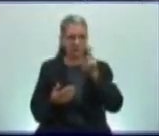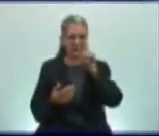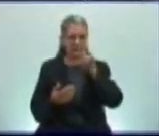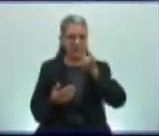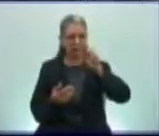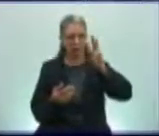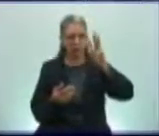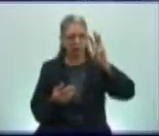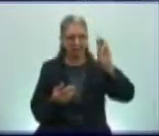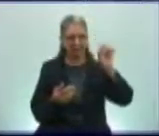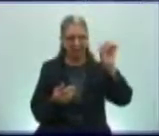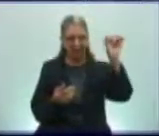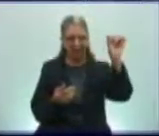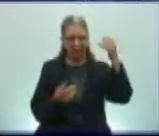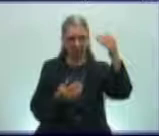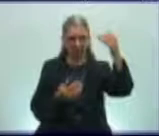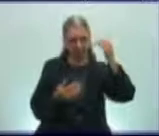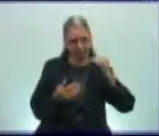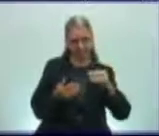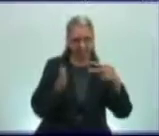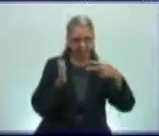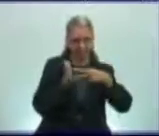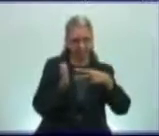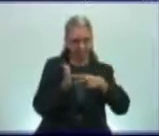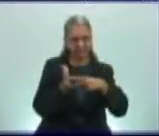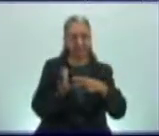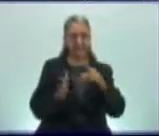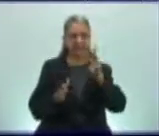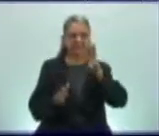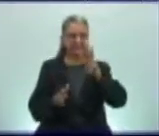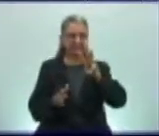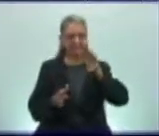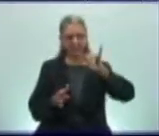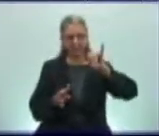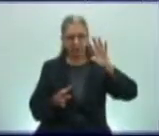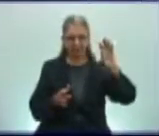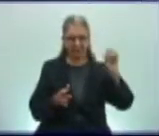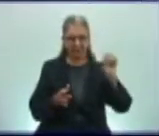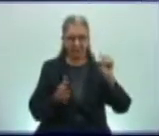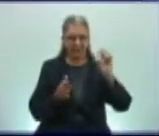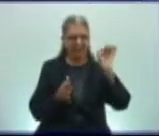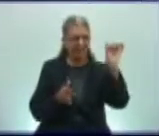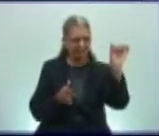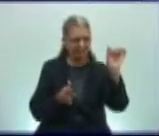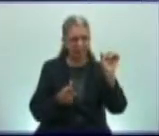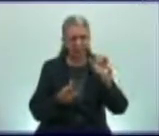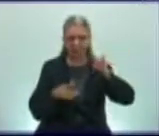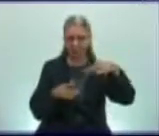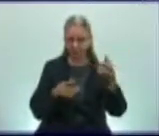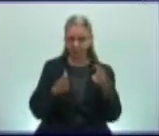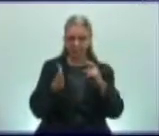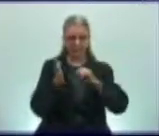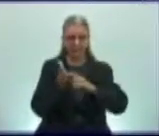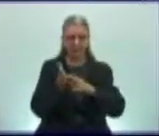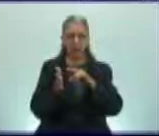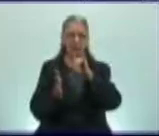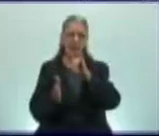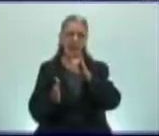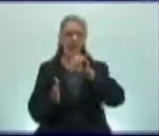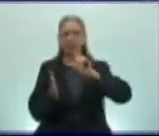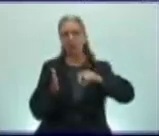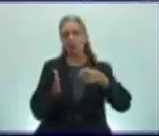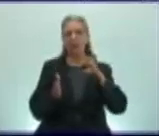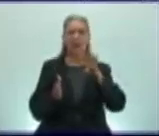es la longitud del arco. Te daré un tiempo para que solo puedas calcularlo.